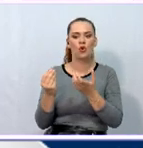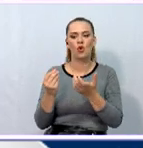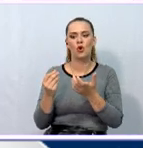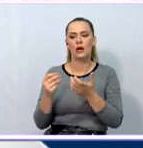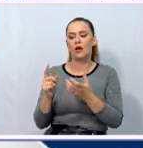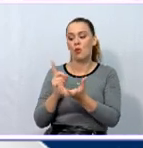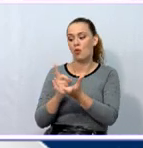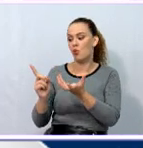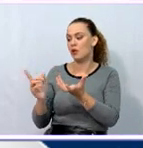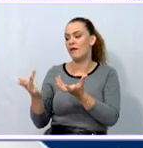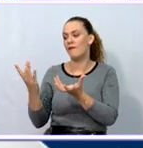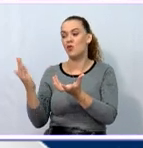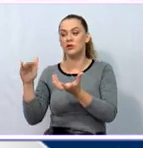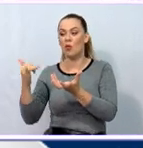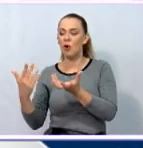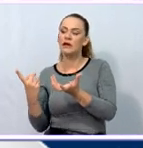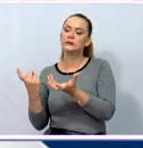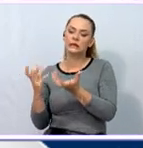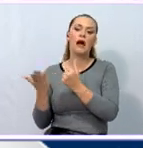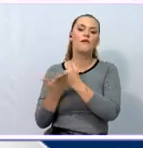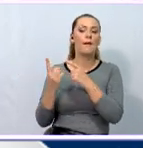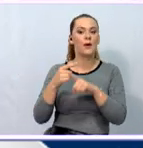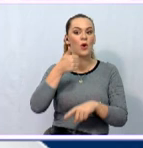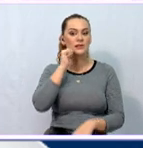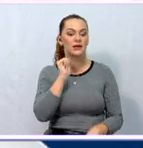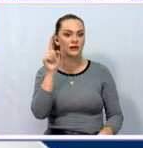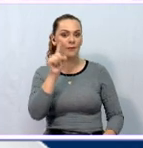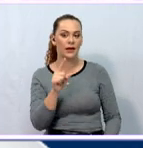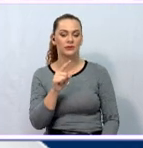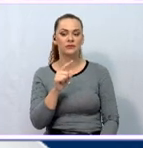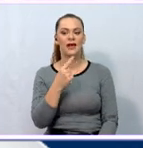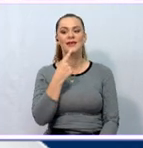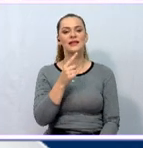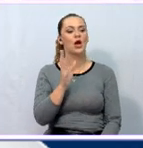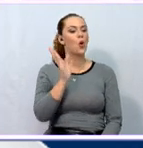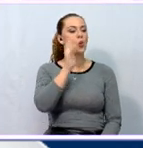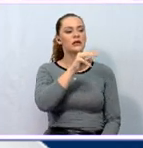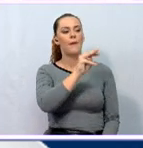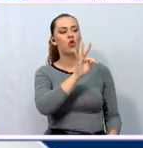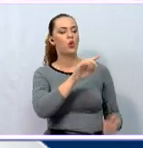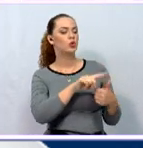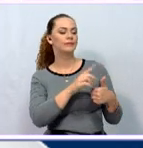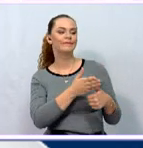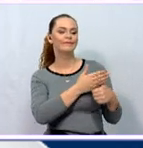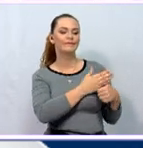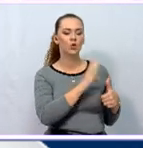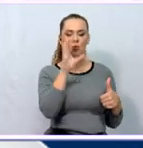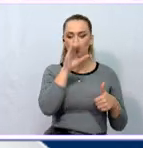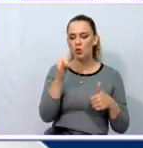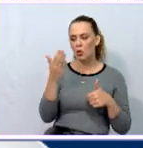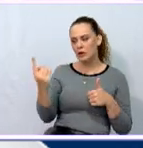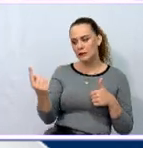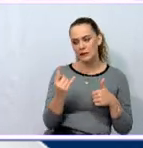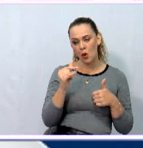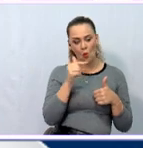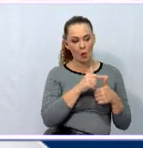la ausencia de futbolistas pero Saprissa ayer dice no tengo Mariano Torres y Saprissa buscó un jugador igual